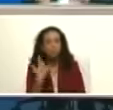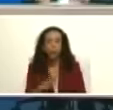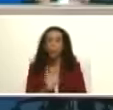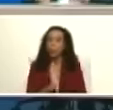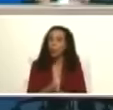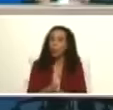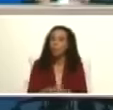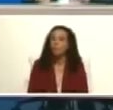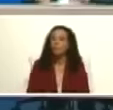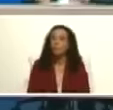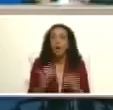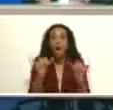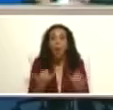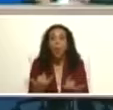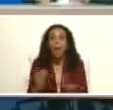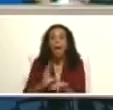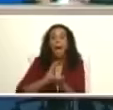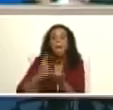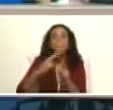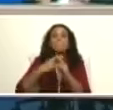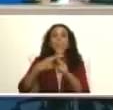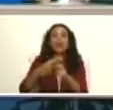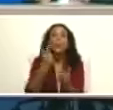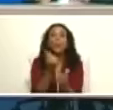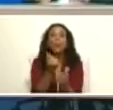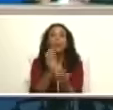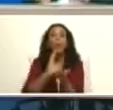Igualmente, sobre el crédito,